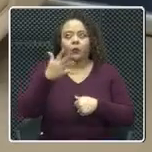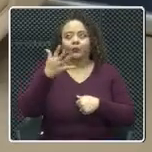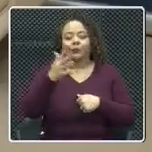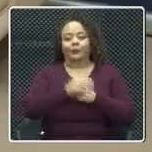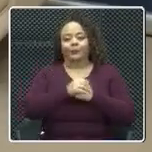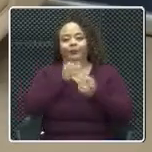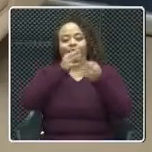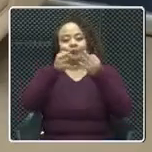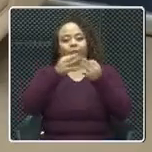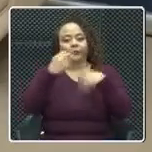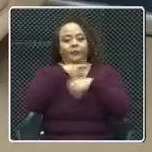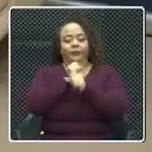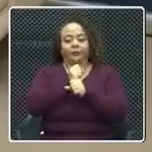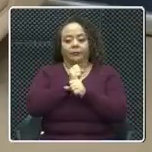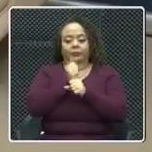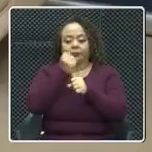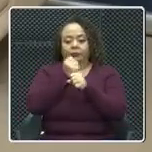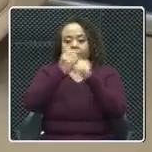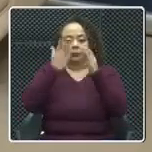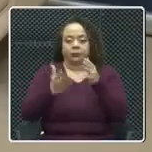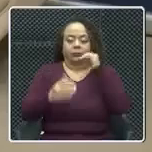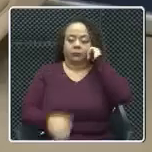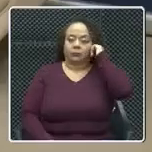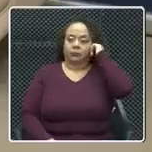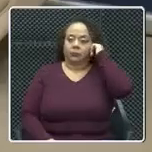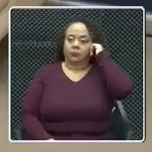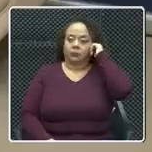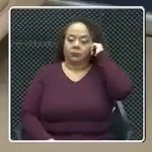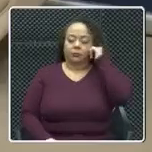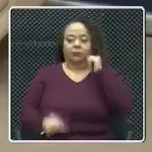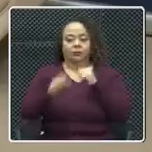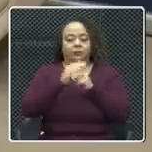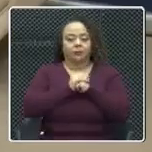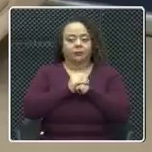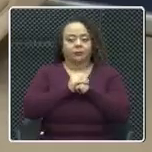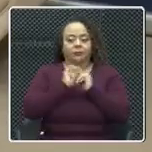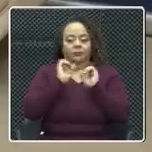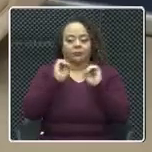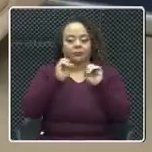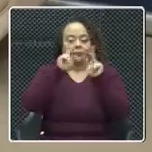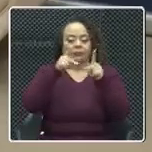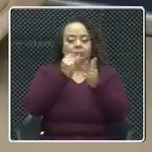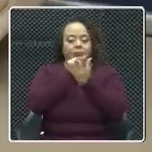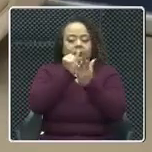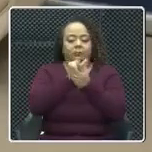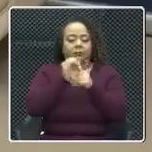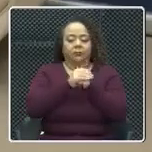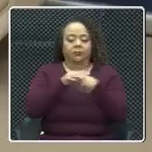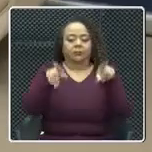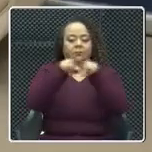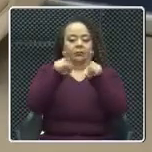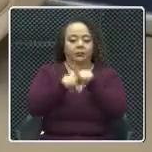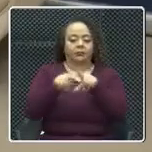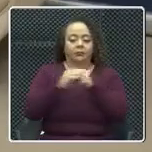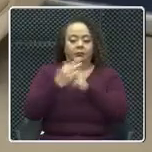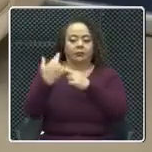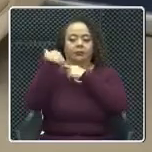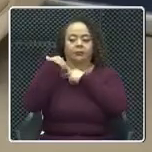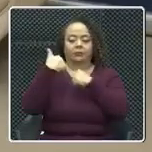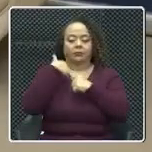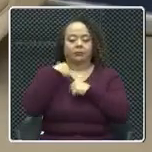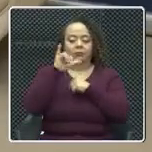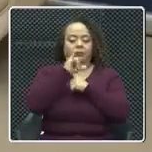una descripción que hace el mismo trabajador, ¿verdad? Okay. Y nadie investigó. Además, también la responsabilidad que tengo